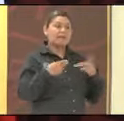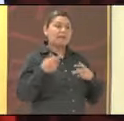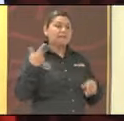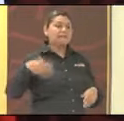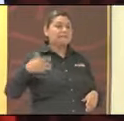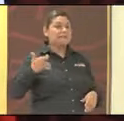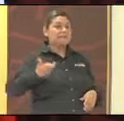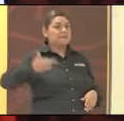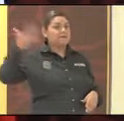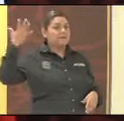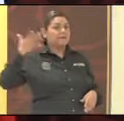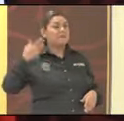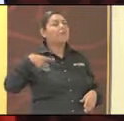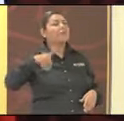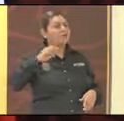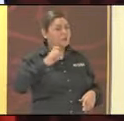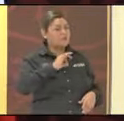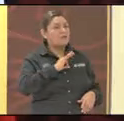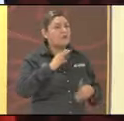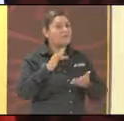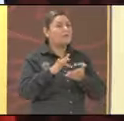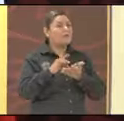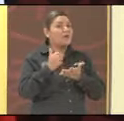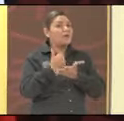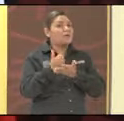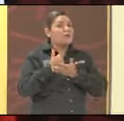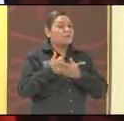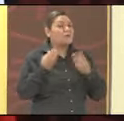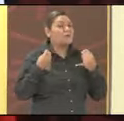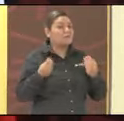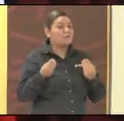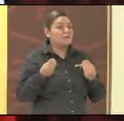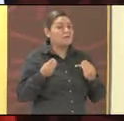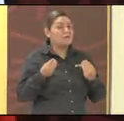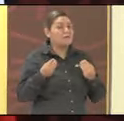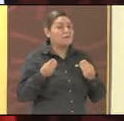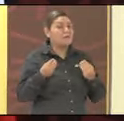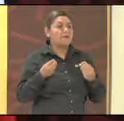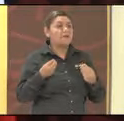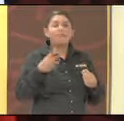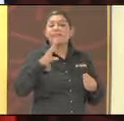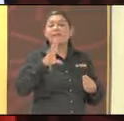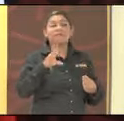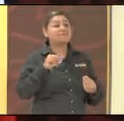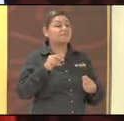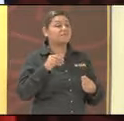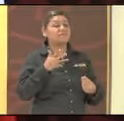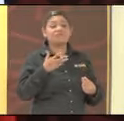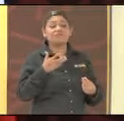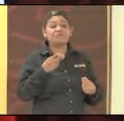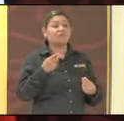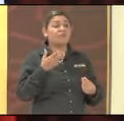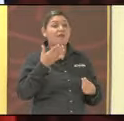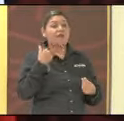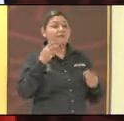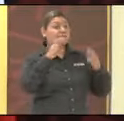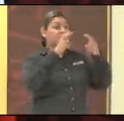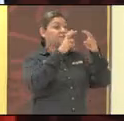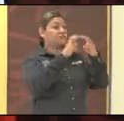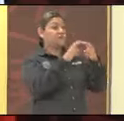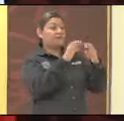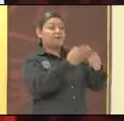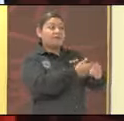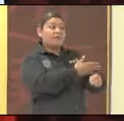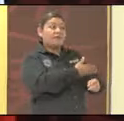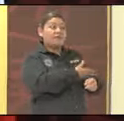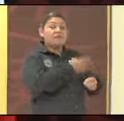lana, pero que nos ha servido bastante, y les voy a decir algo, no lo tiene Tampico, no lo tiene Madero, y no hemos checado